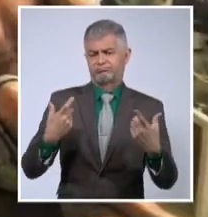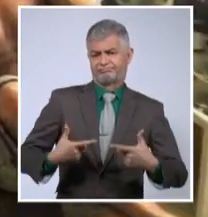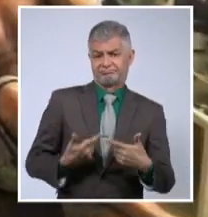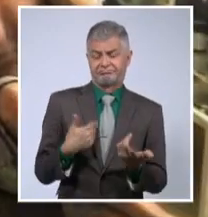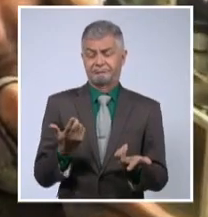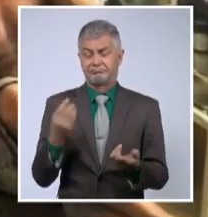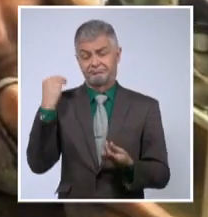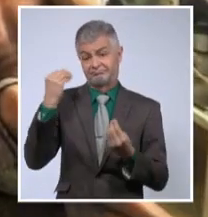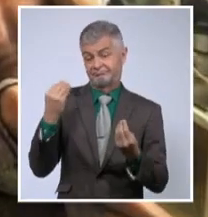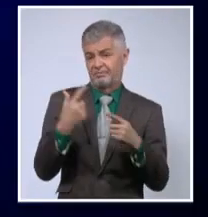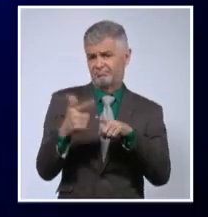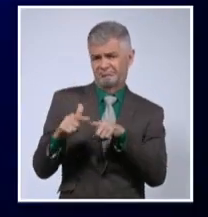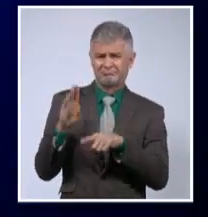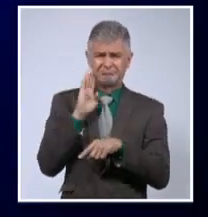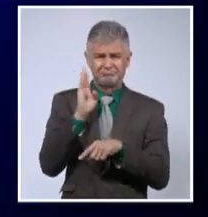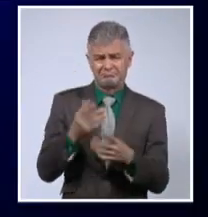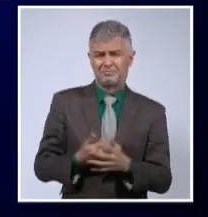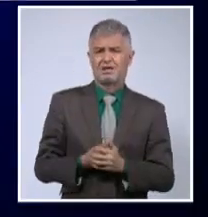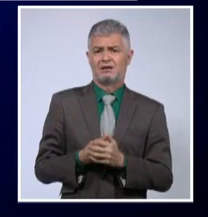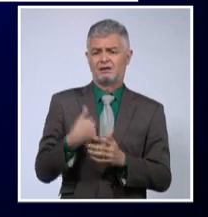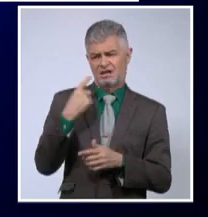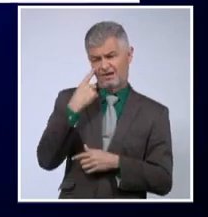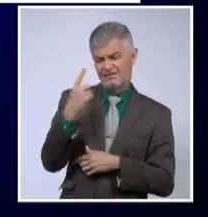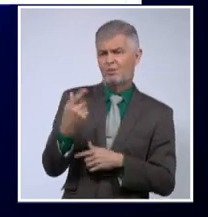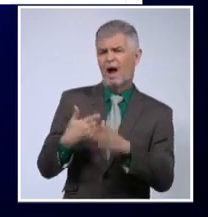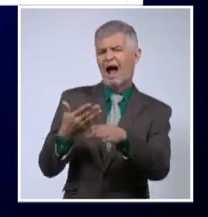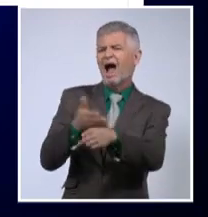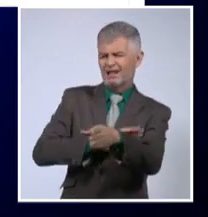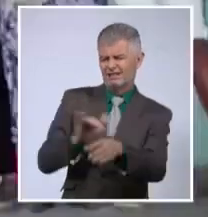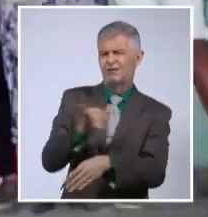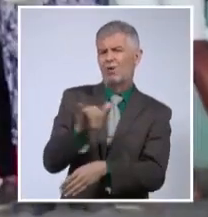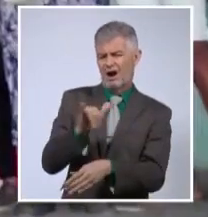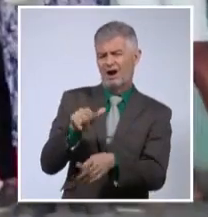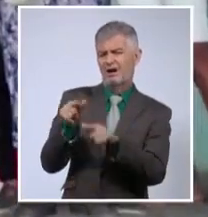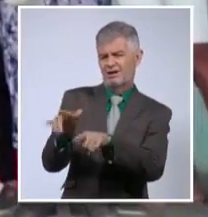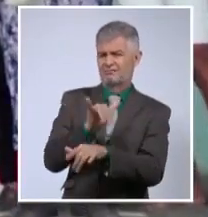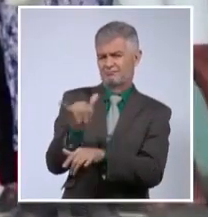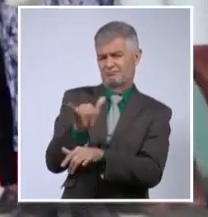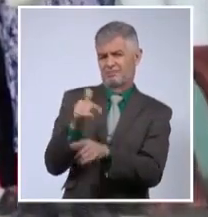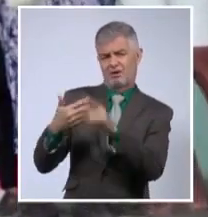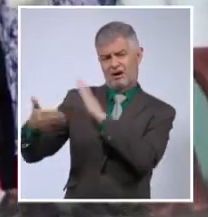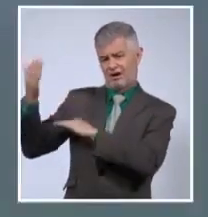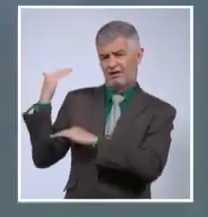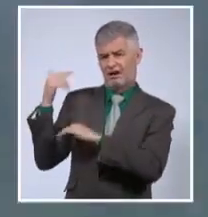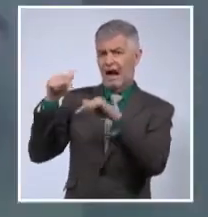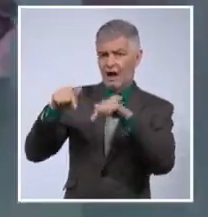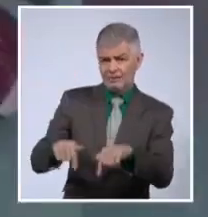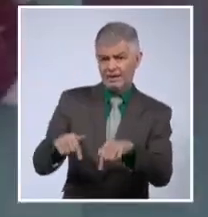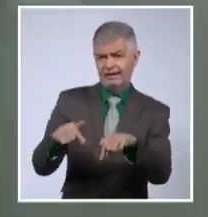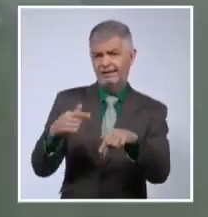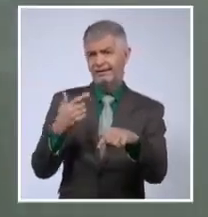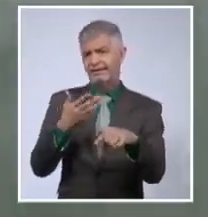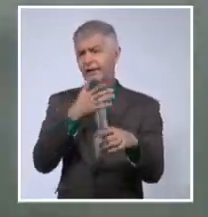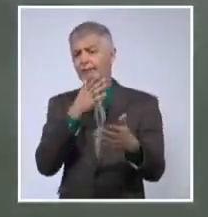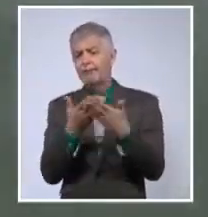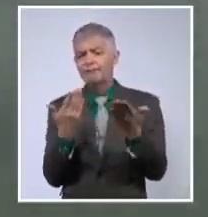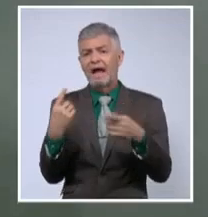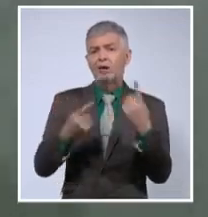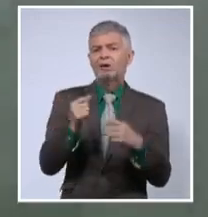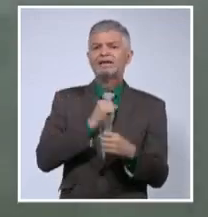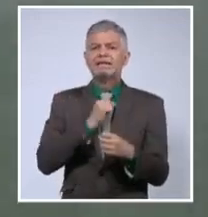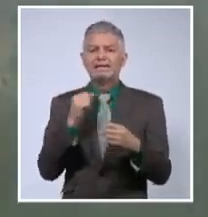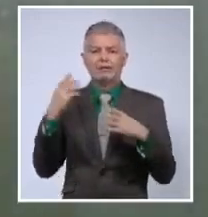tipo de show de San Isidro ya lo hemos presenciado antes. Esta vez, un intento más que desesperado de ser vistos en el